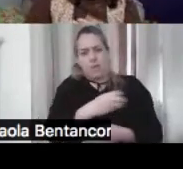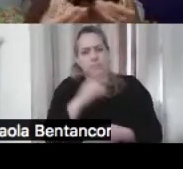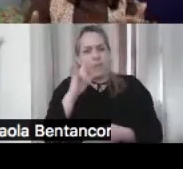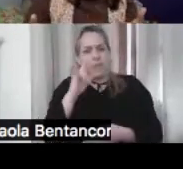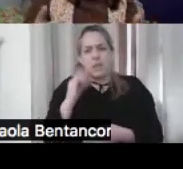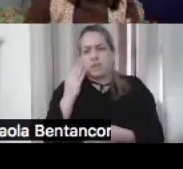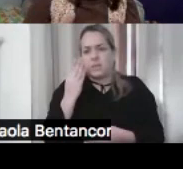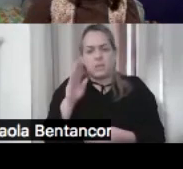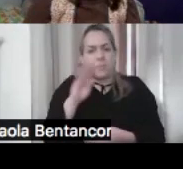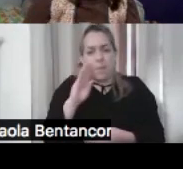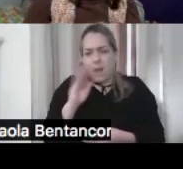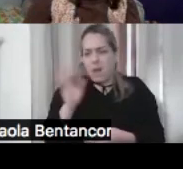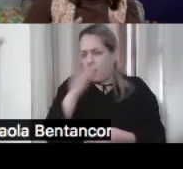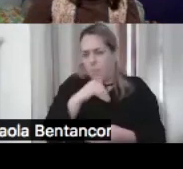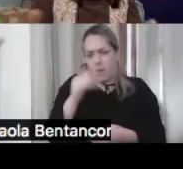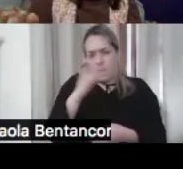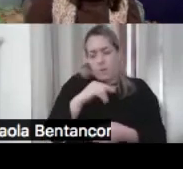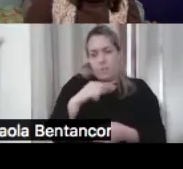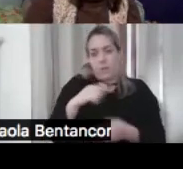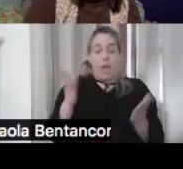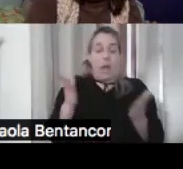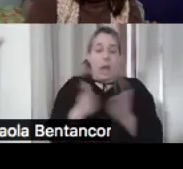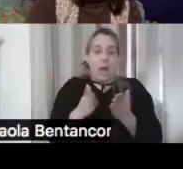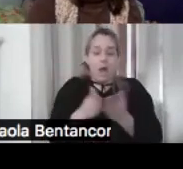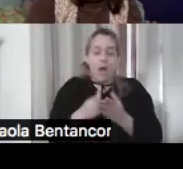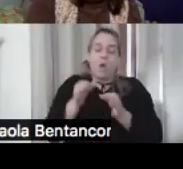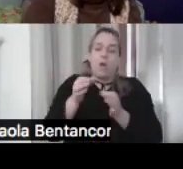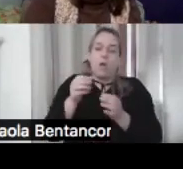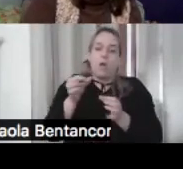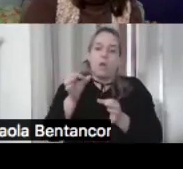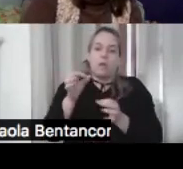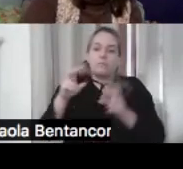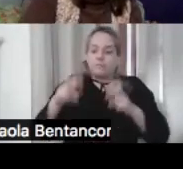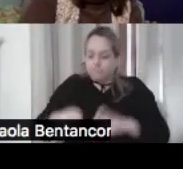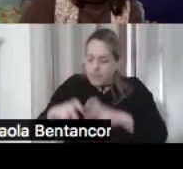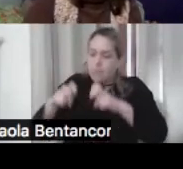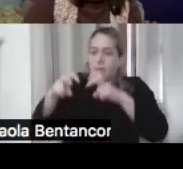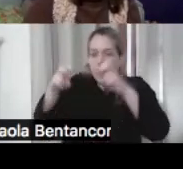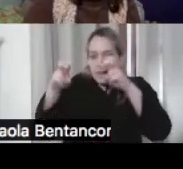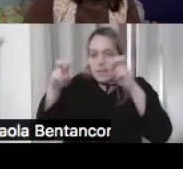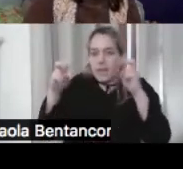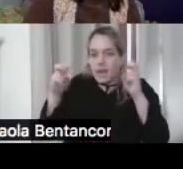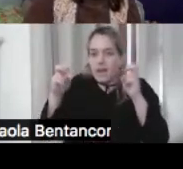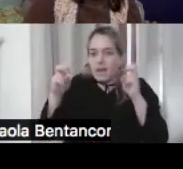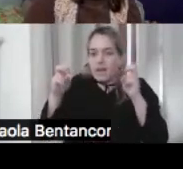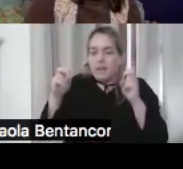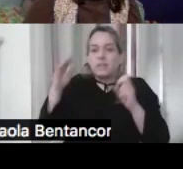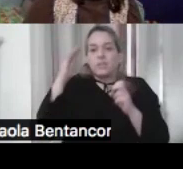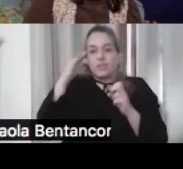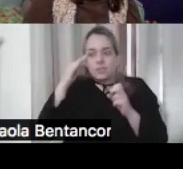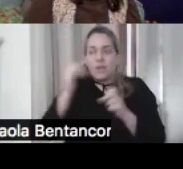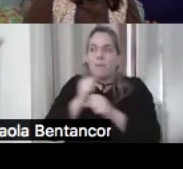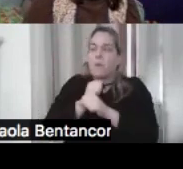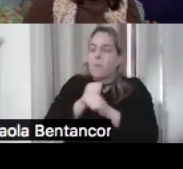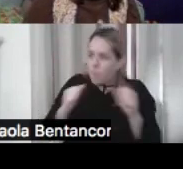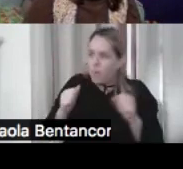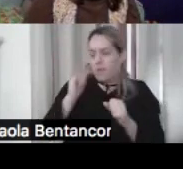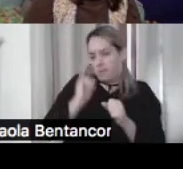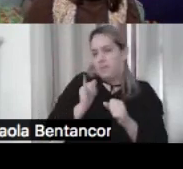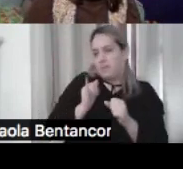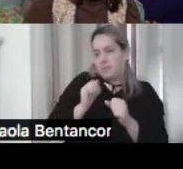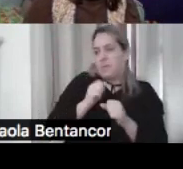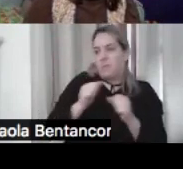experiencia. Hoy esto está cambiando y bueno, nada, debemos seguir trabajando para que esto suceda. Después, en lo que tiene que ver